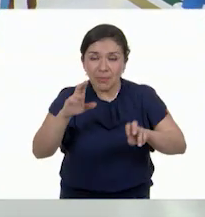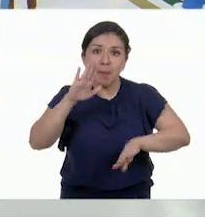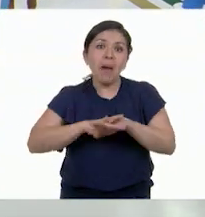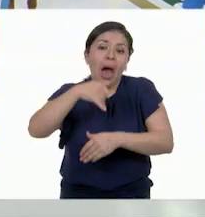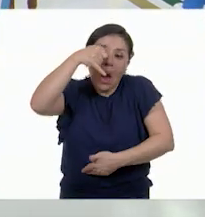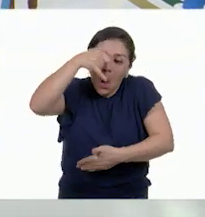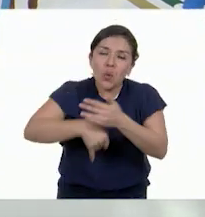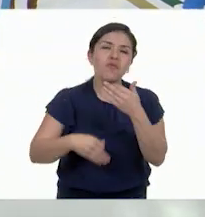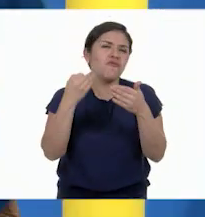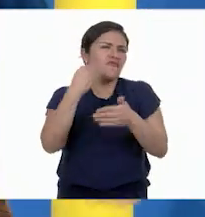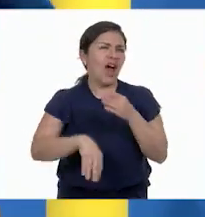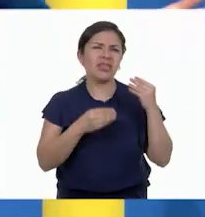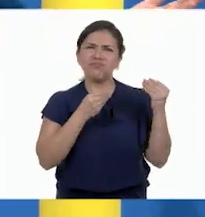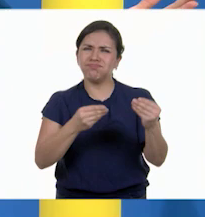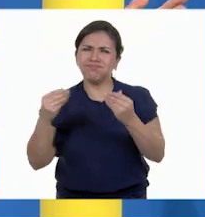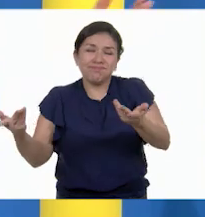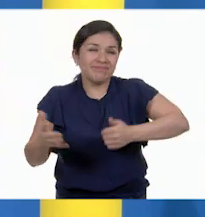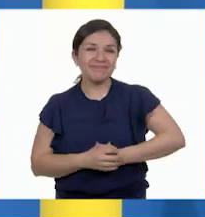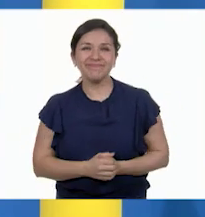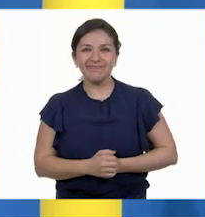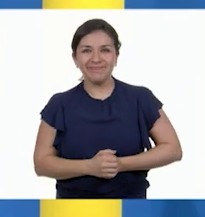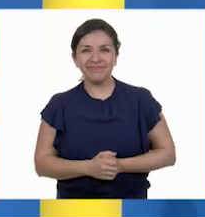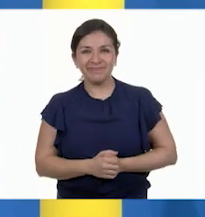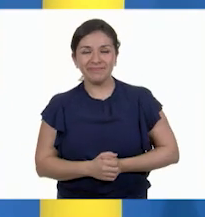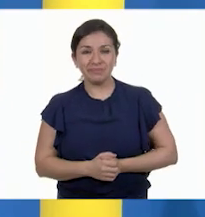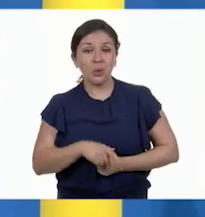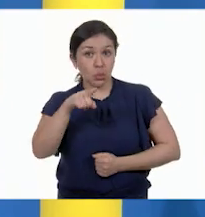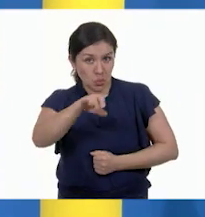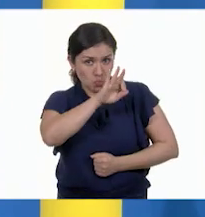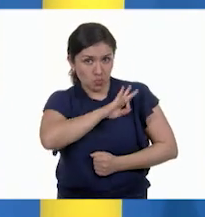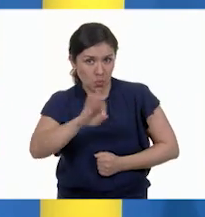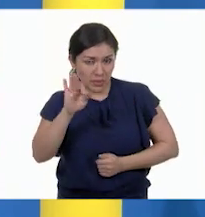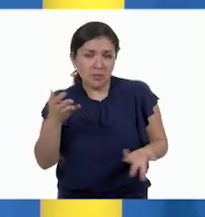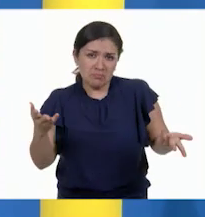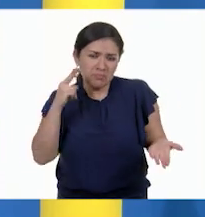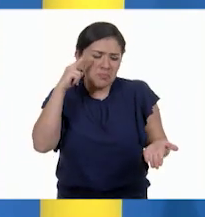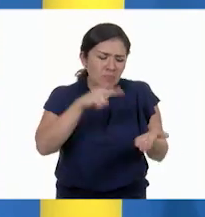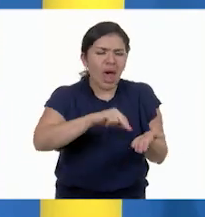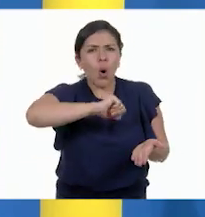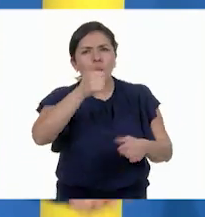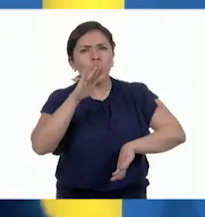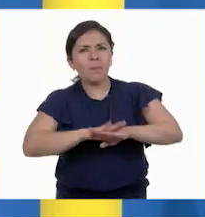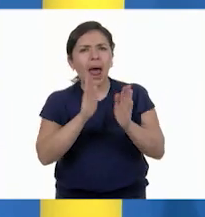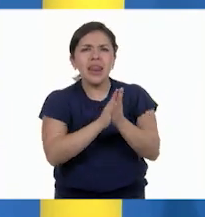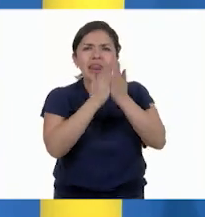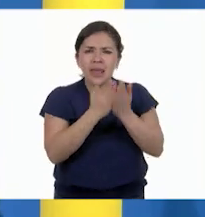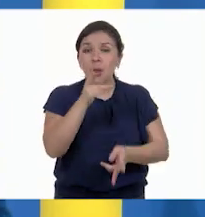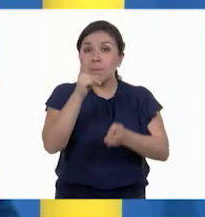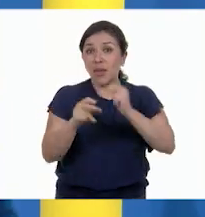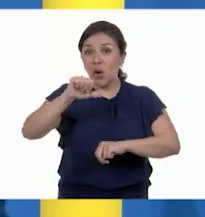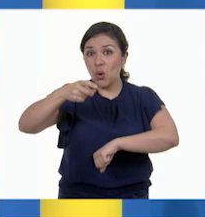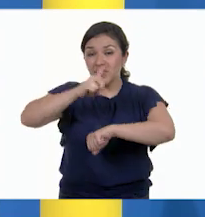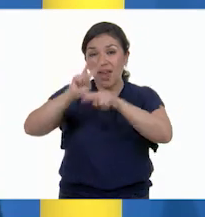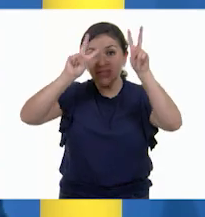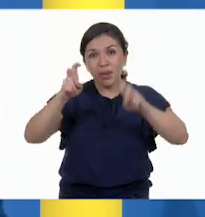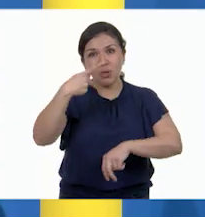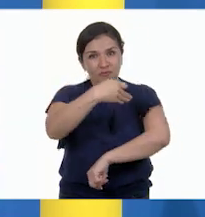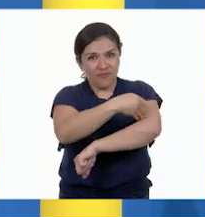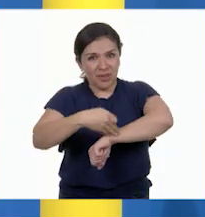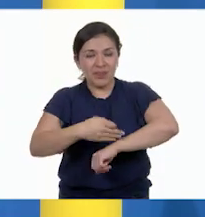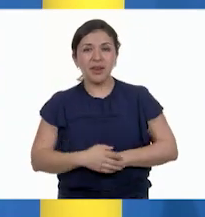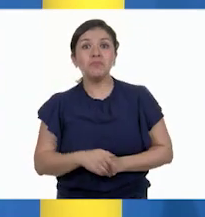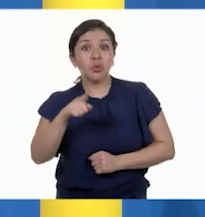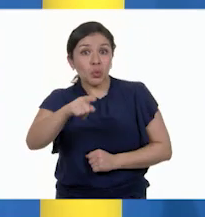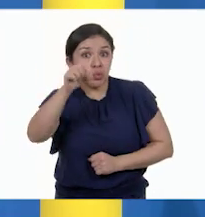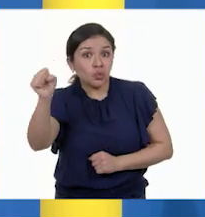falta ver mucho más. Si te es posible, consulta otros libros y comenta el tema de hoy con tu familia.